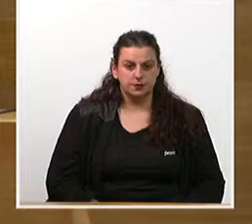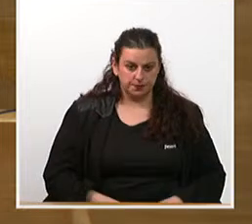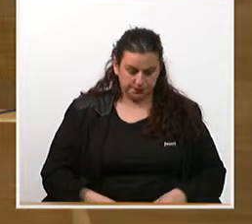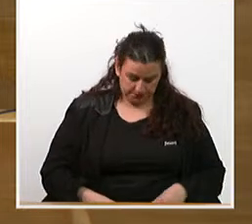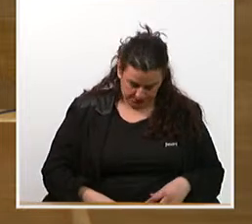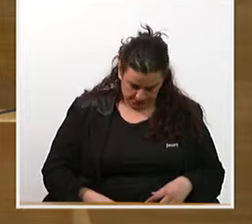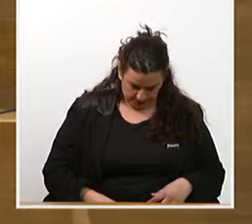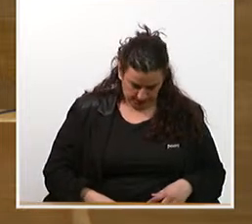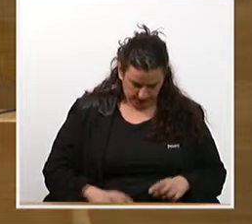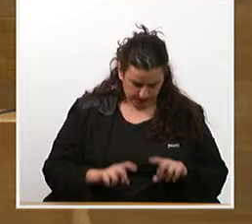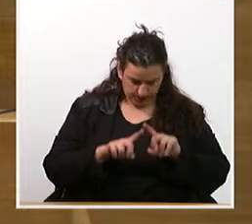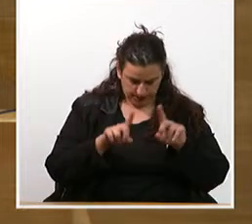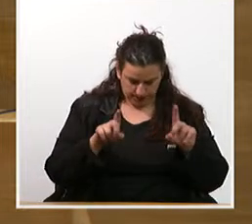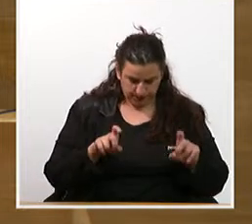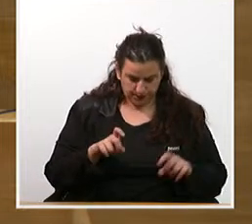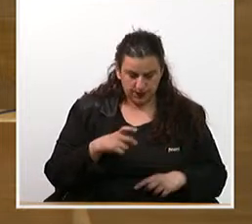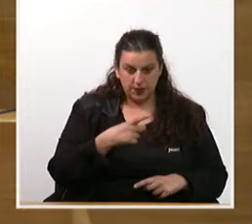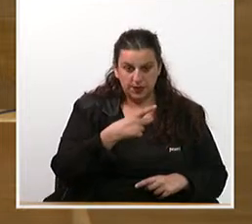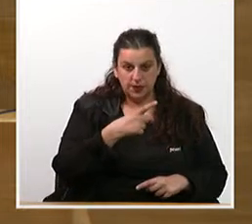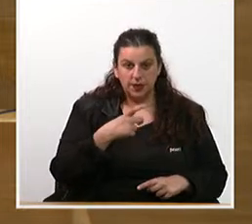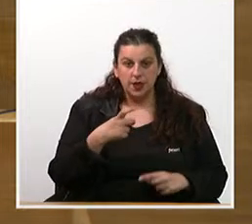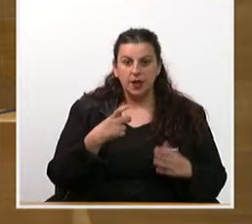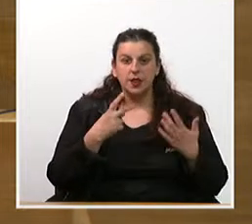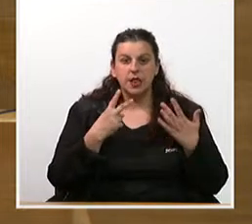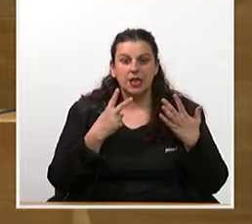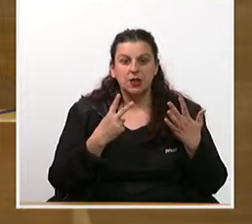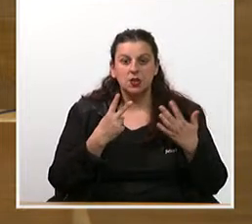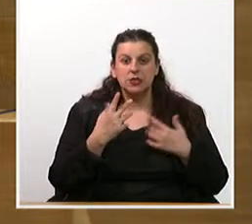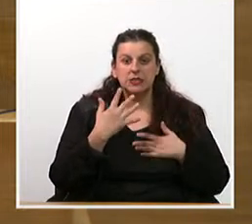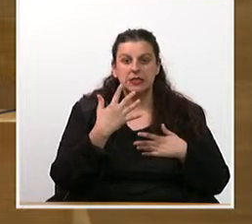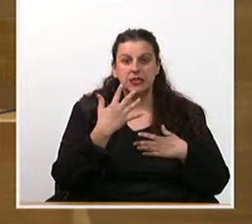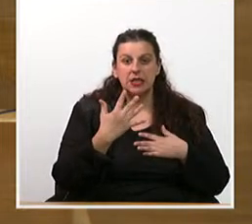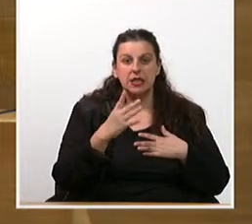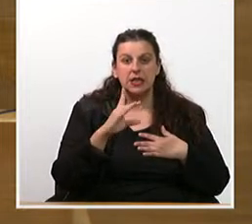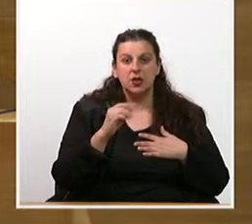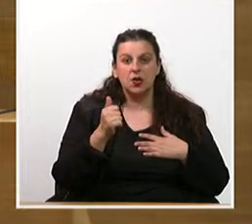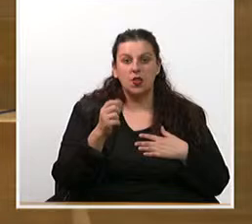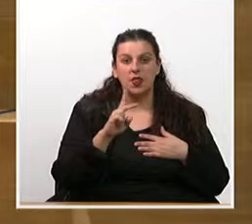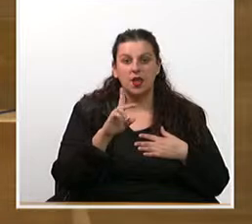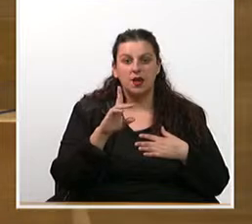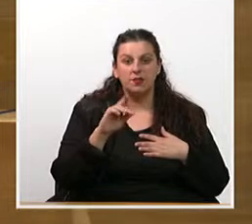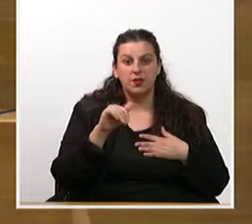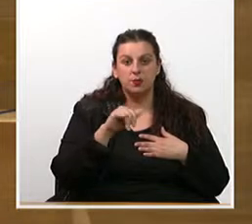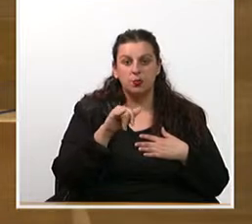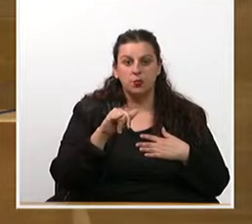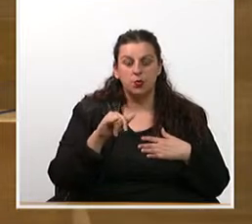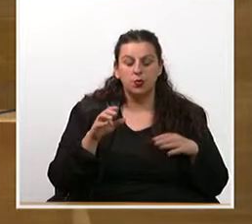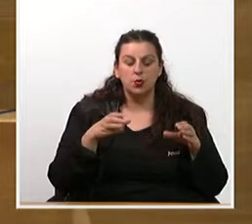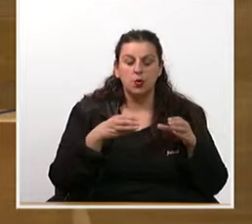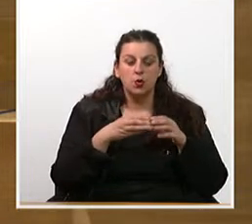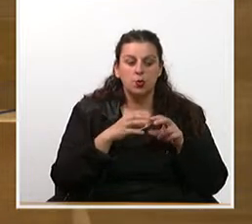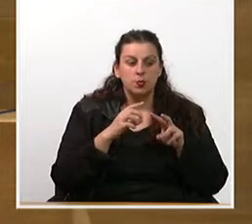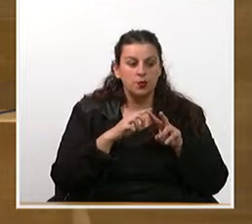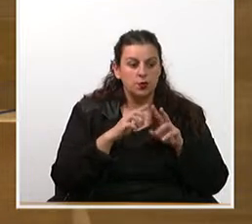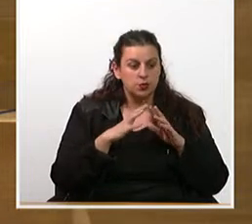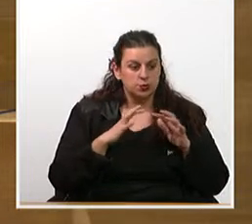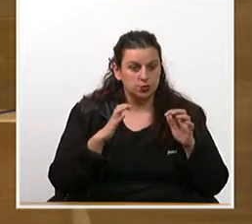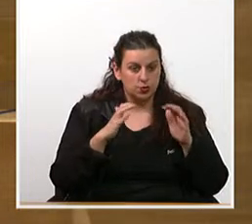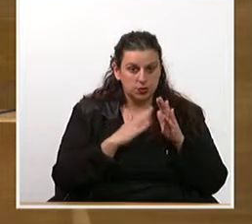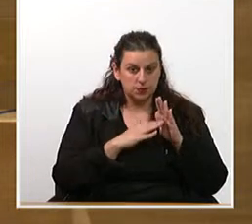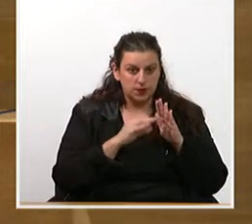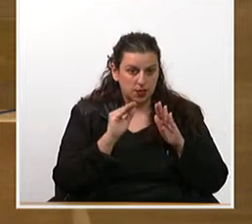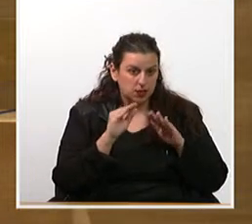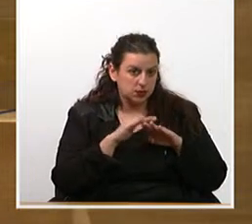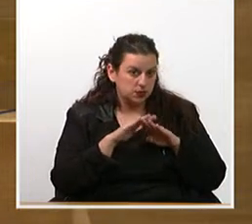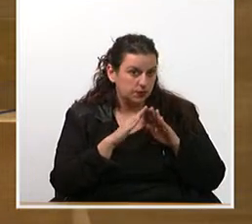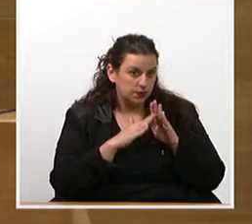pasamos a la pregunta 175 formulada por el diputado David Muñoz del grupo parlamentario vox cortes valencianas al consel